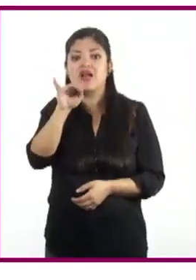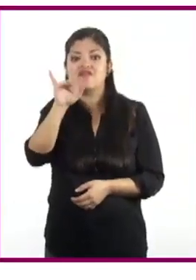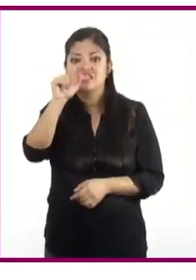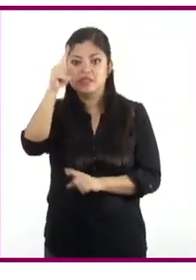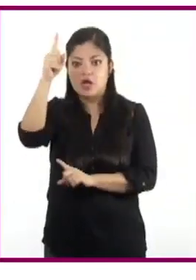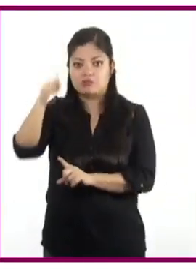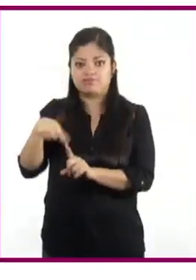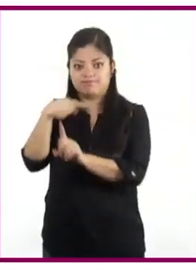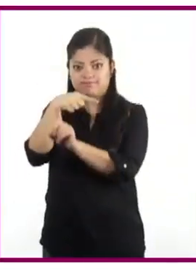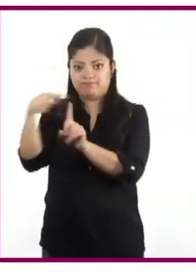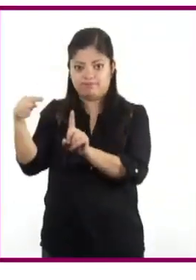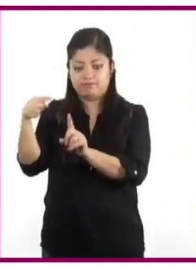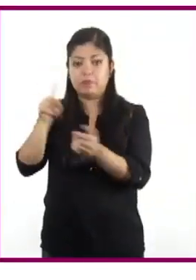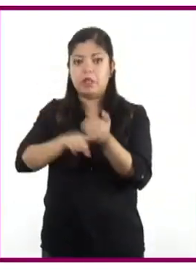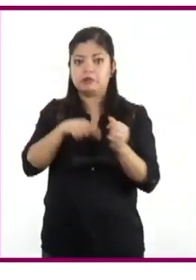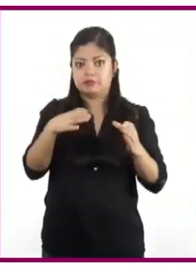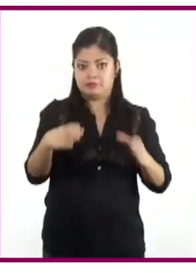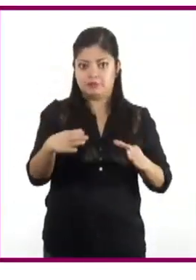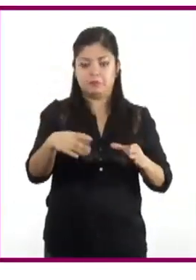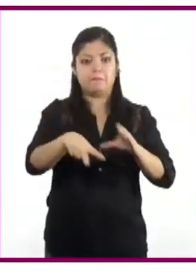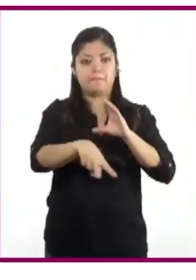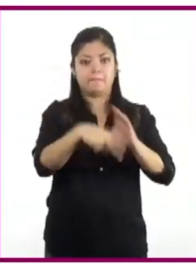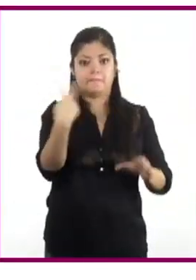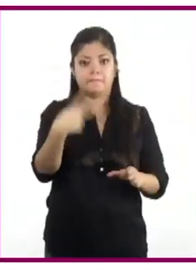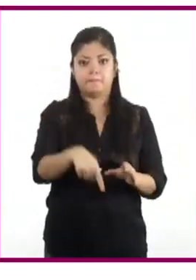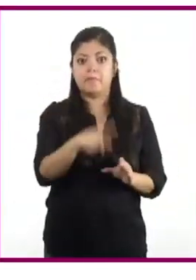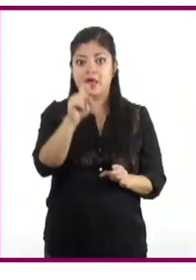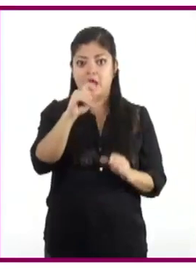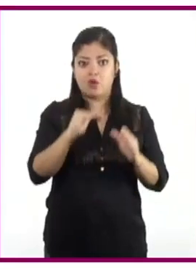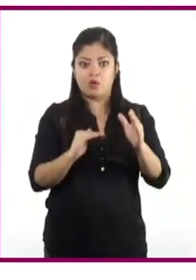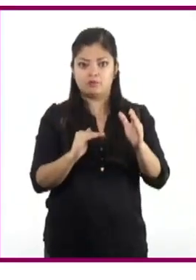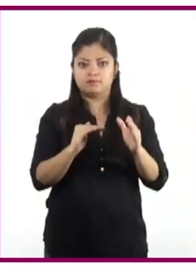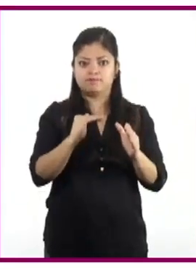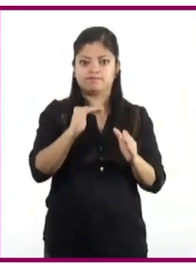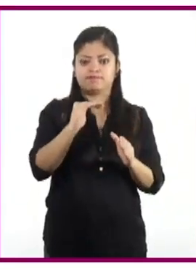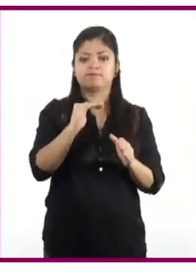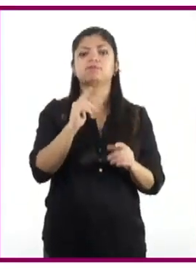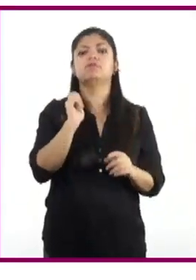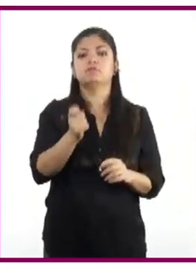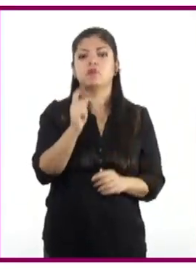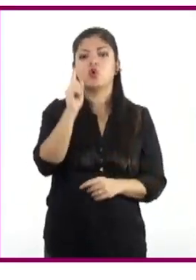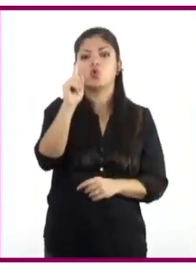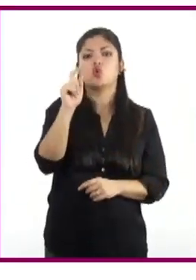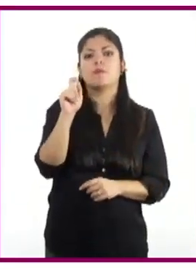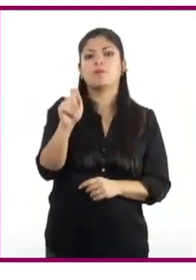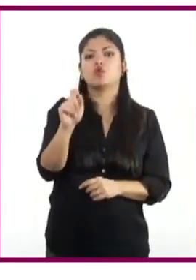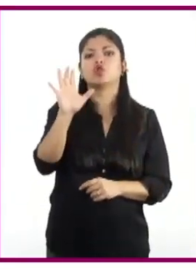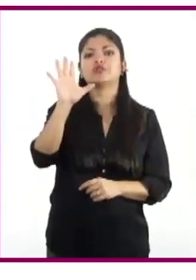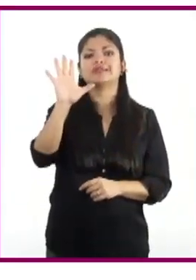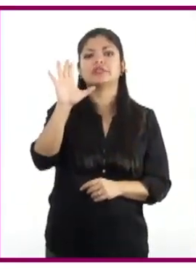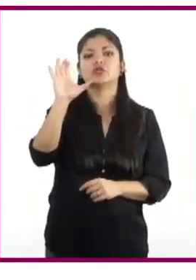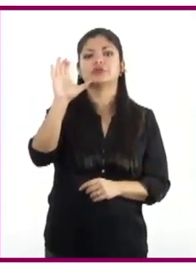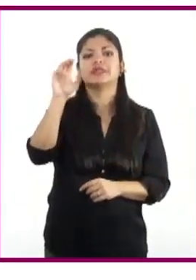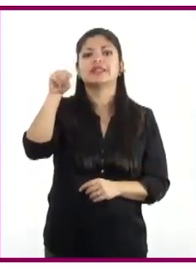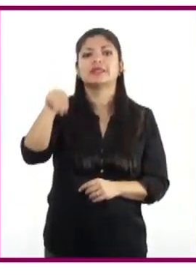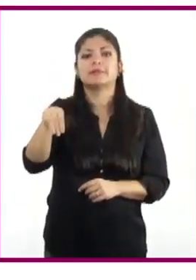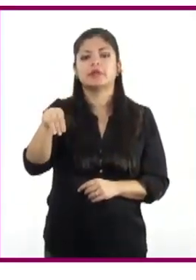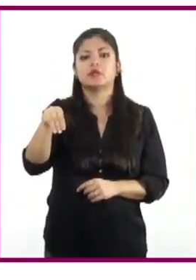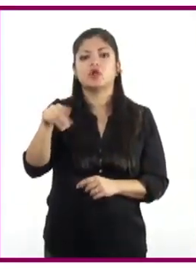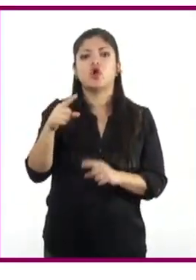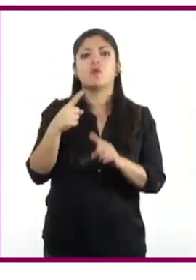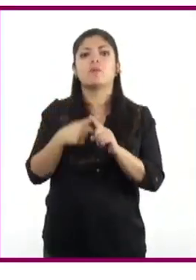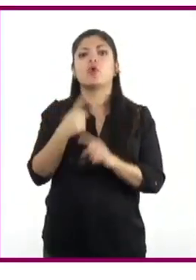vacío, donde la altura del agua aumenta a razón de 1.5 centímetros